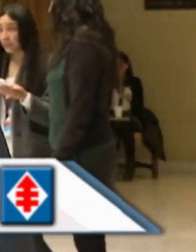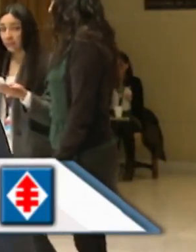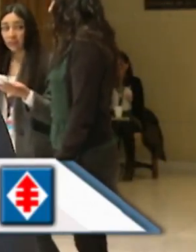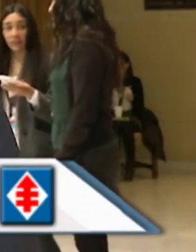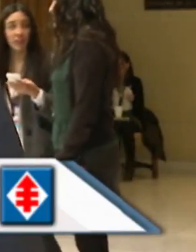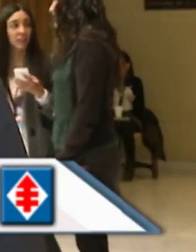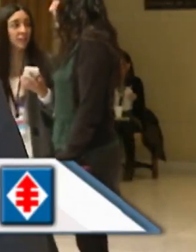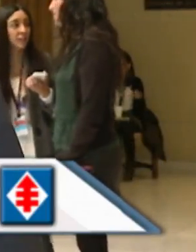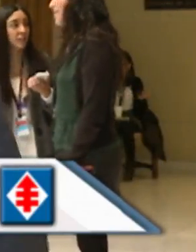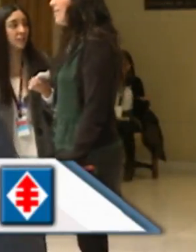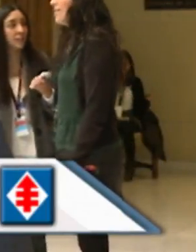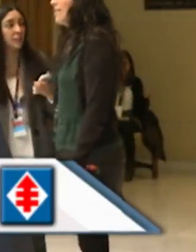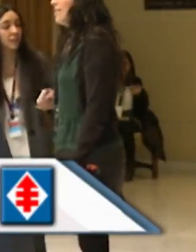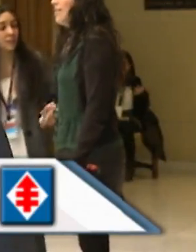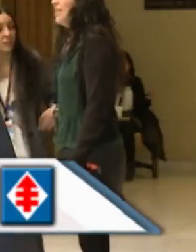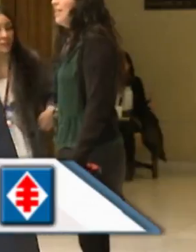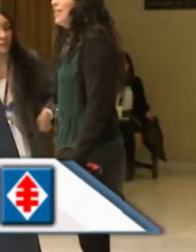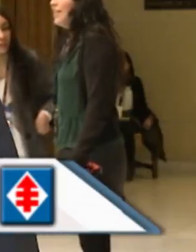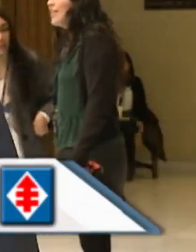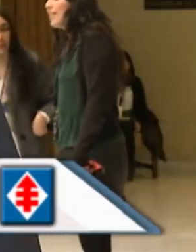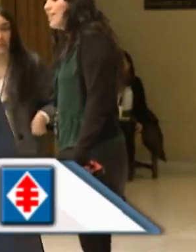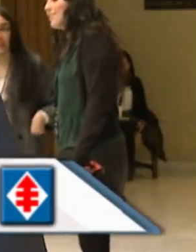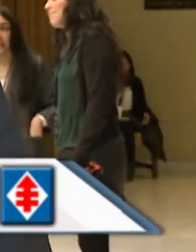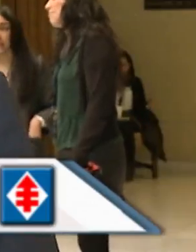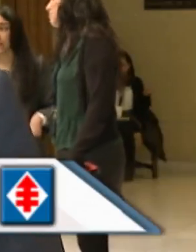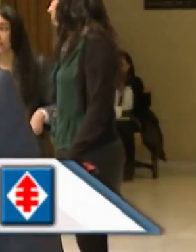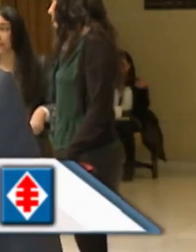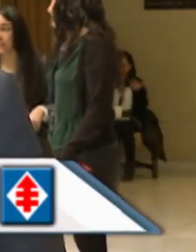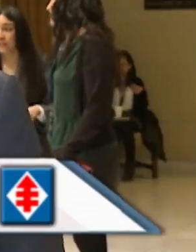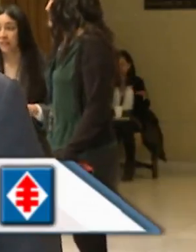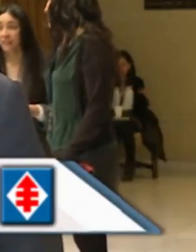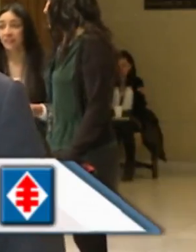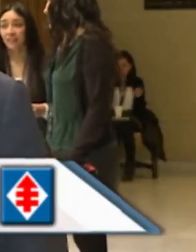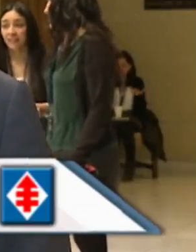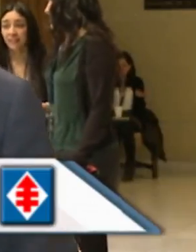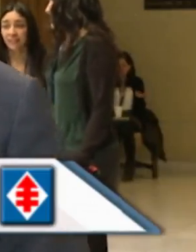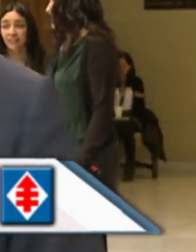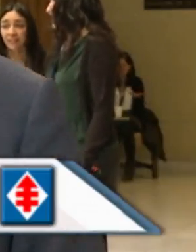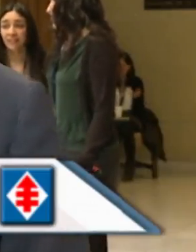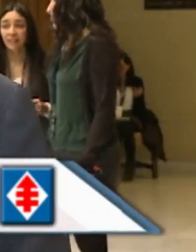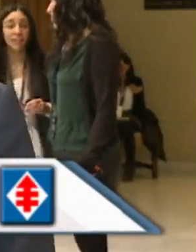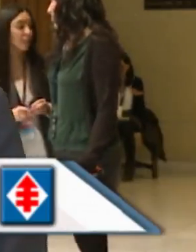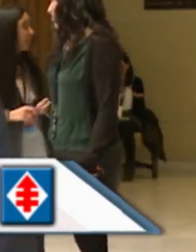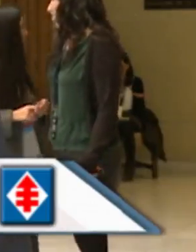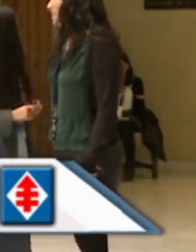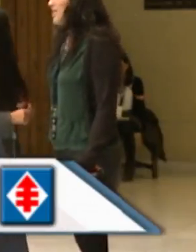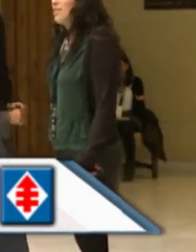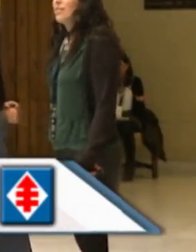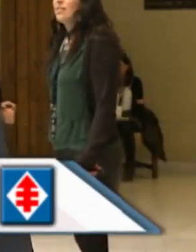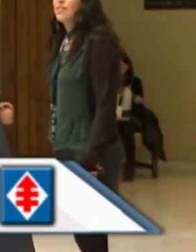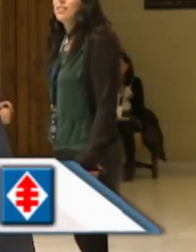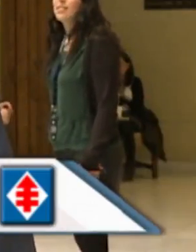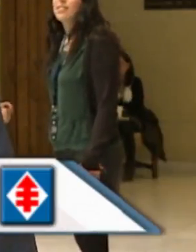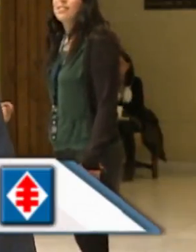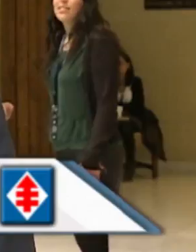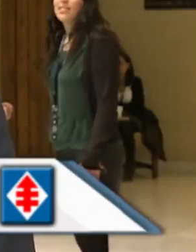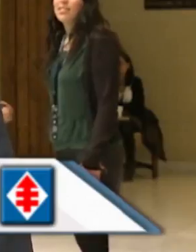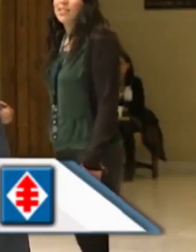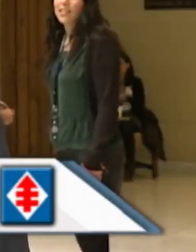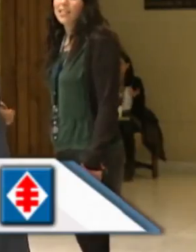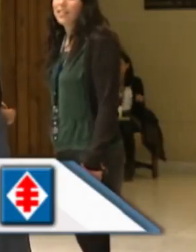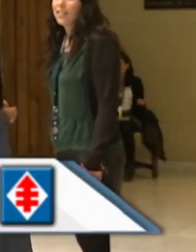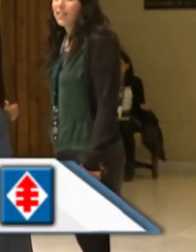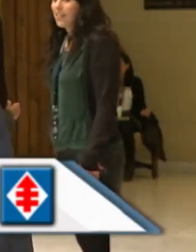ingresado al estacionamiento también se elimina también consagramos la gratuidad cuando una persona deba